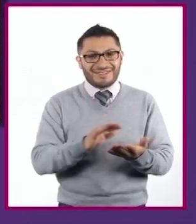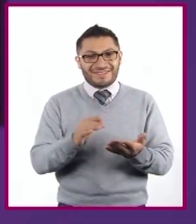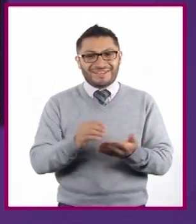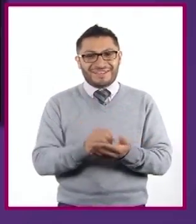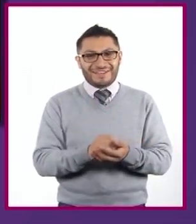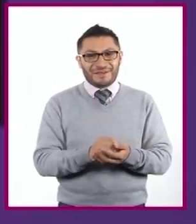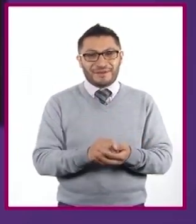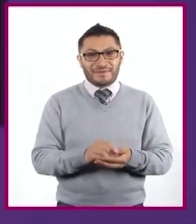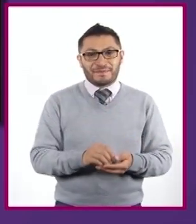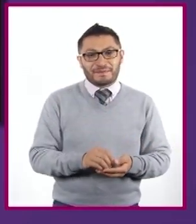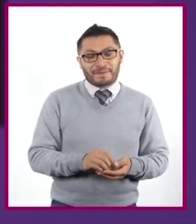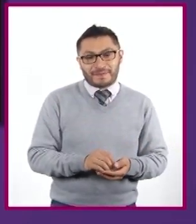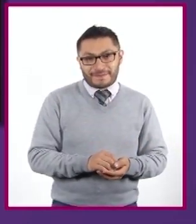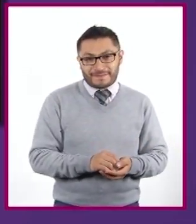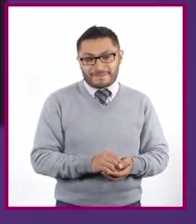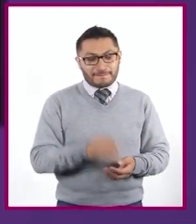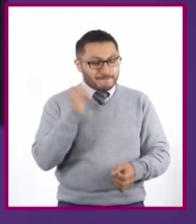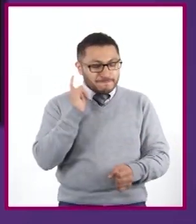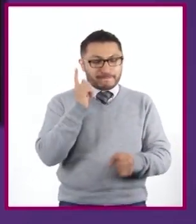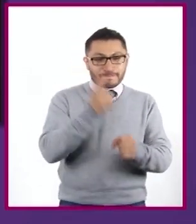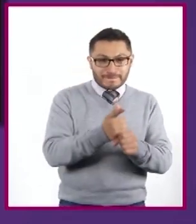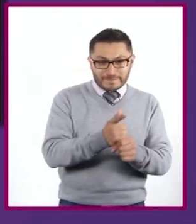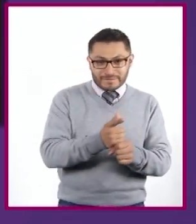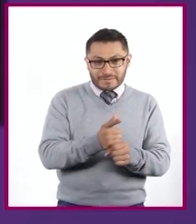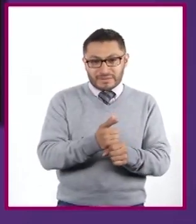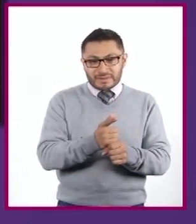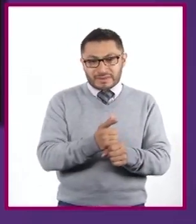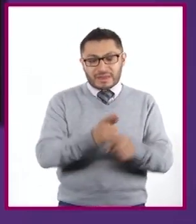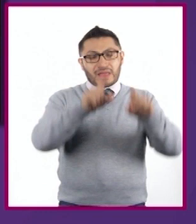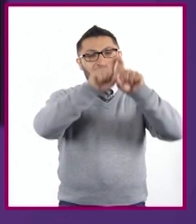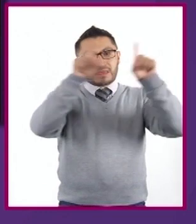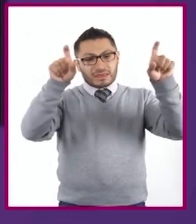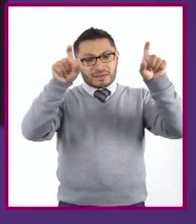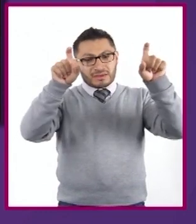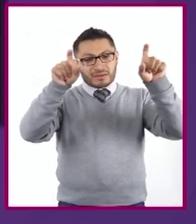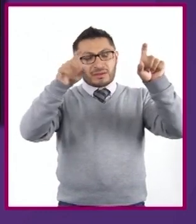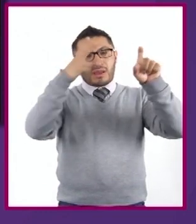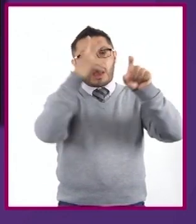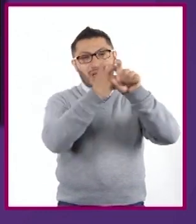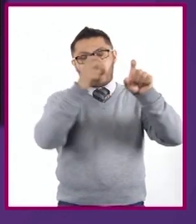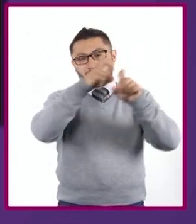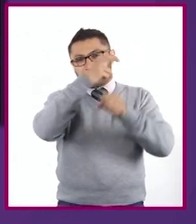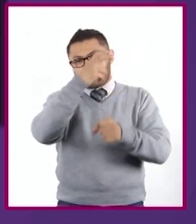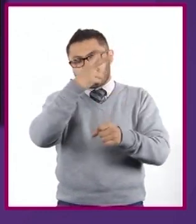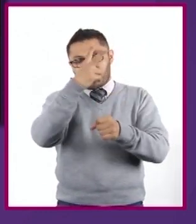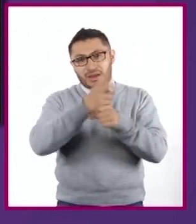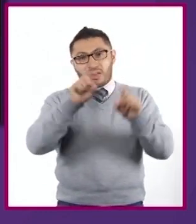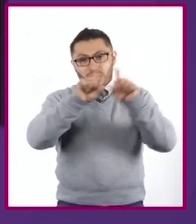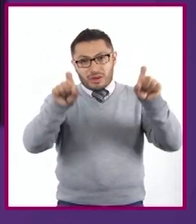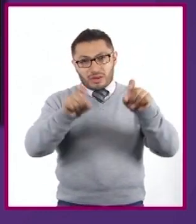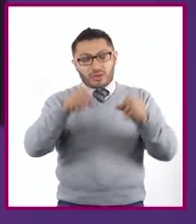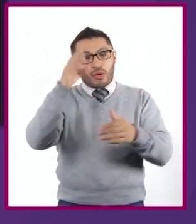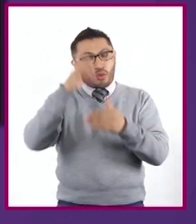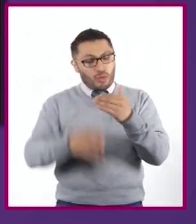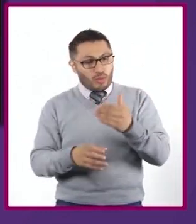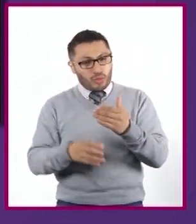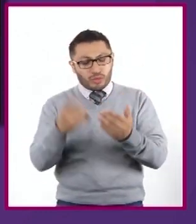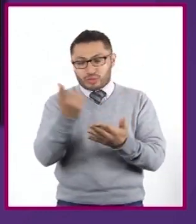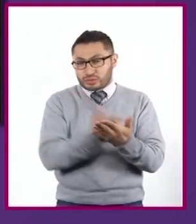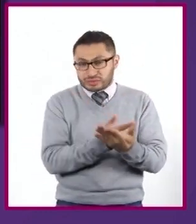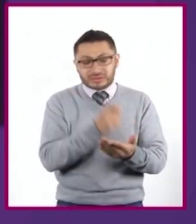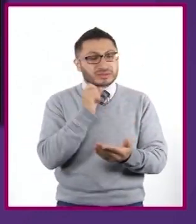nos interese. Identificamos títulos, subtítulos, conclusiones, así